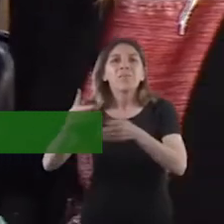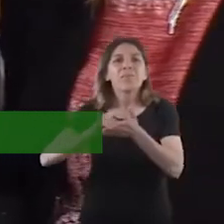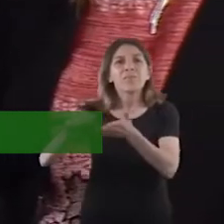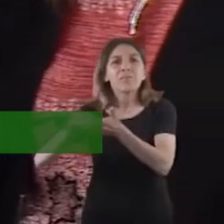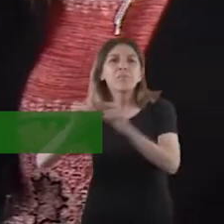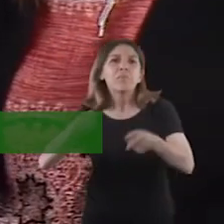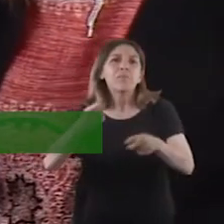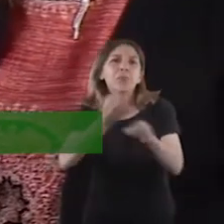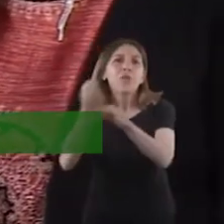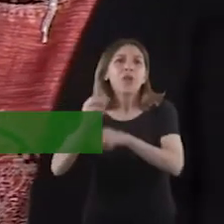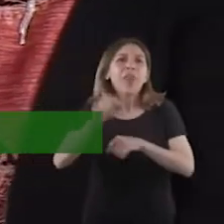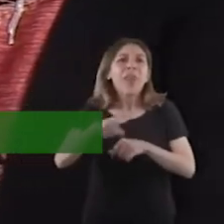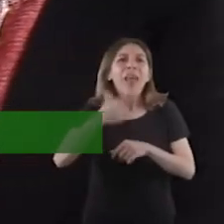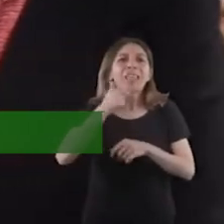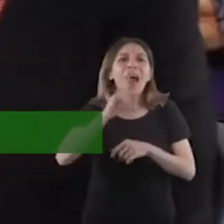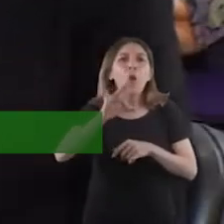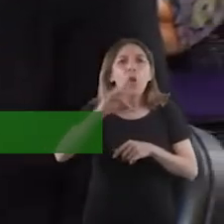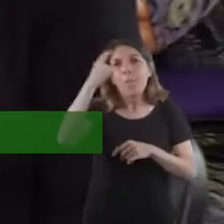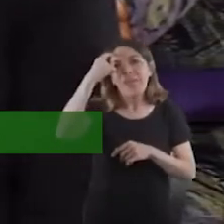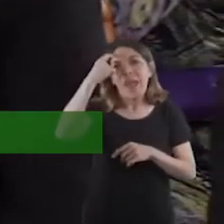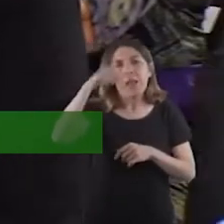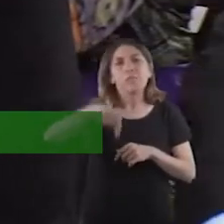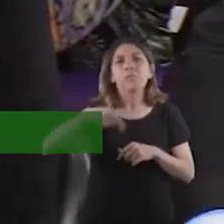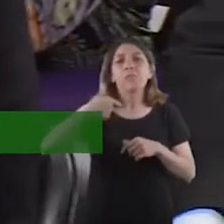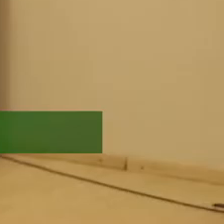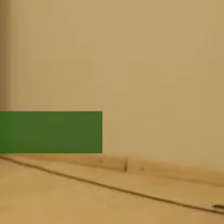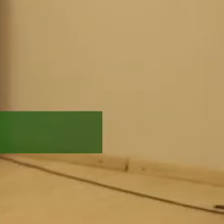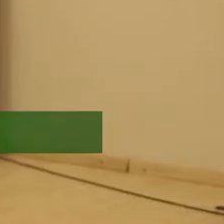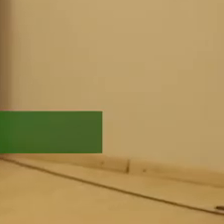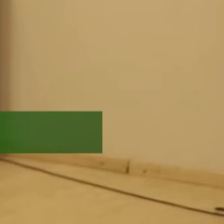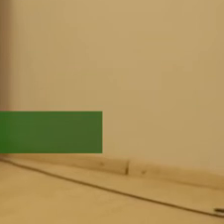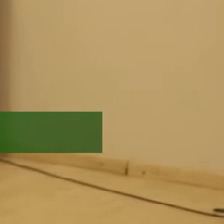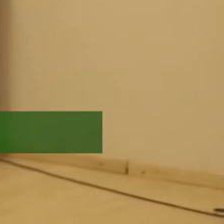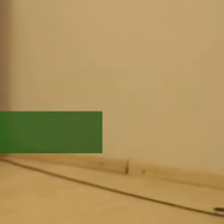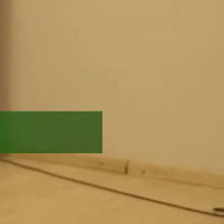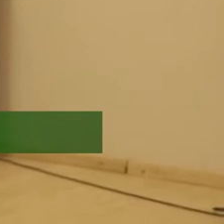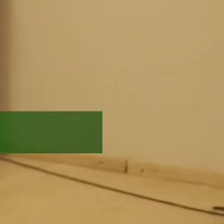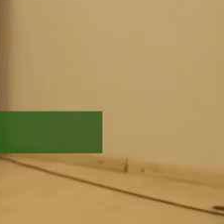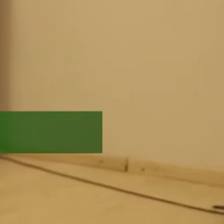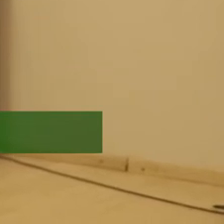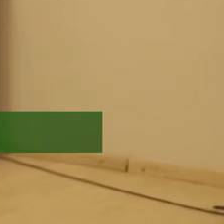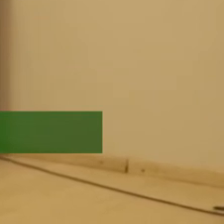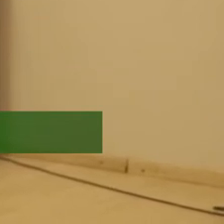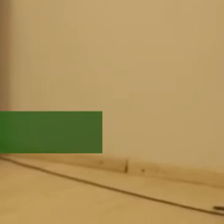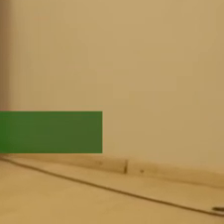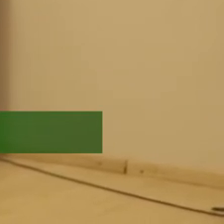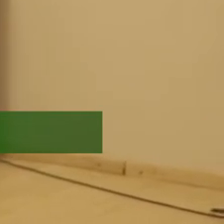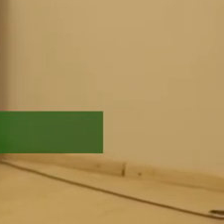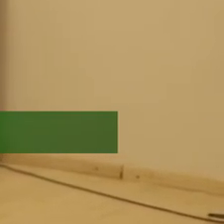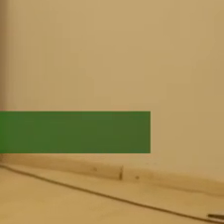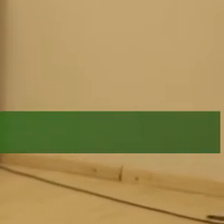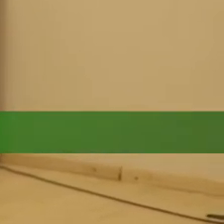las problemáticas y a todos los síntomas que han surgido post pandemia nos parece que realmente es algo para